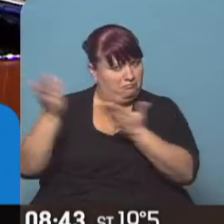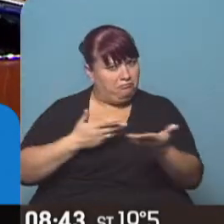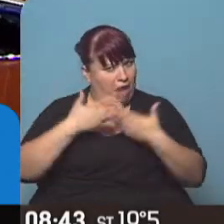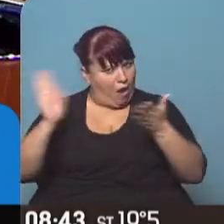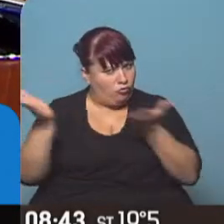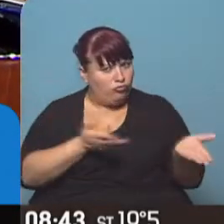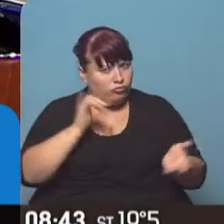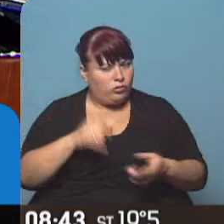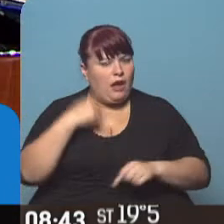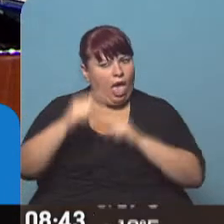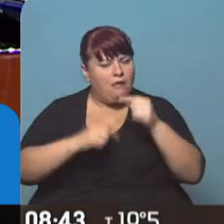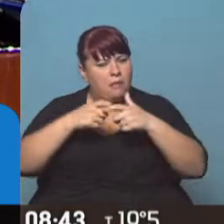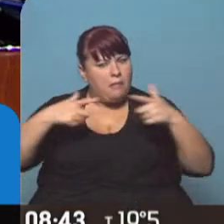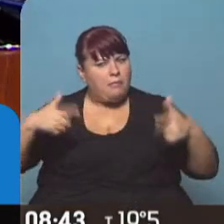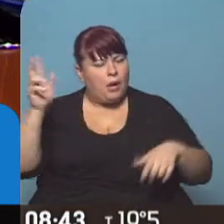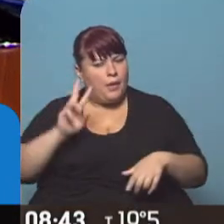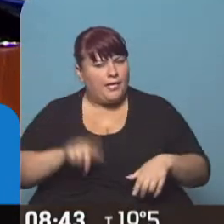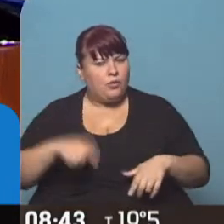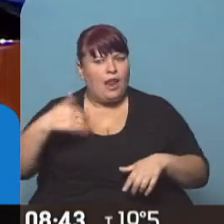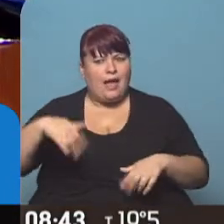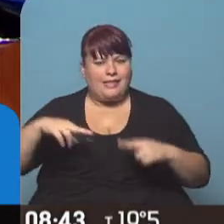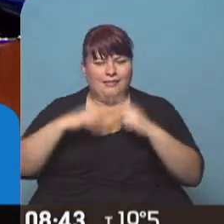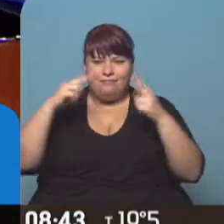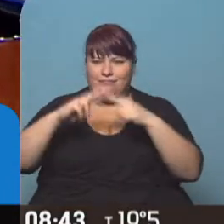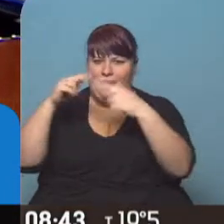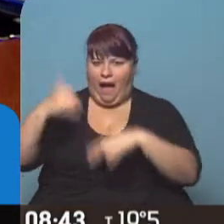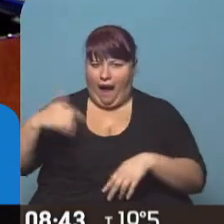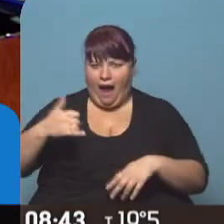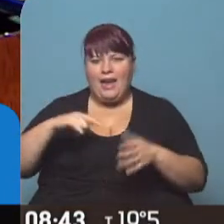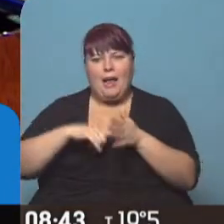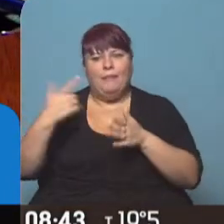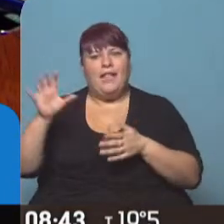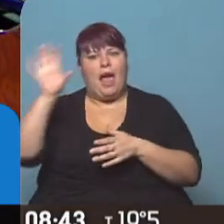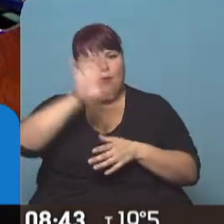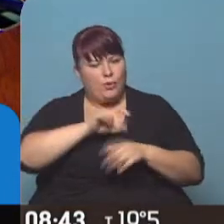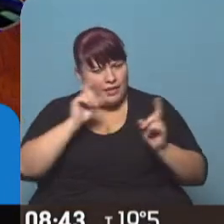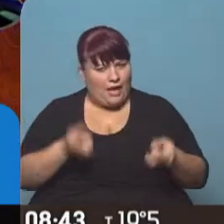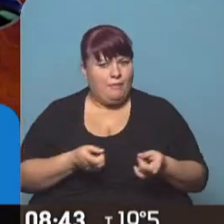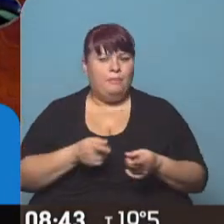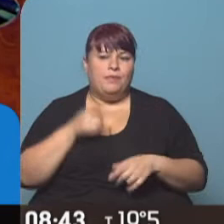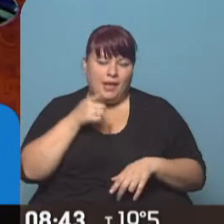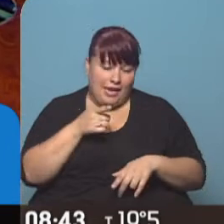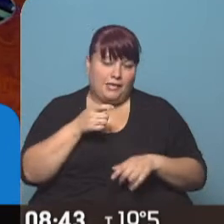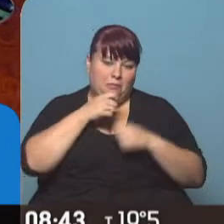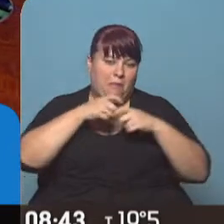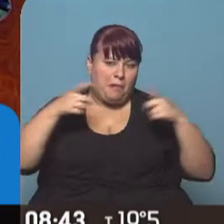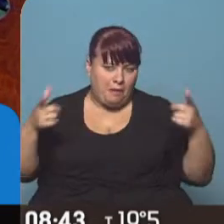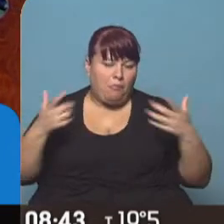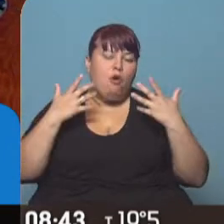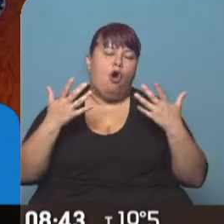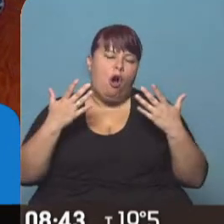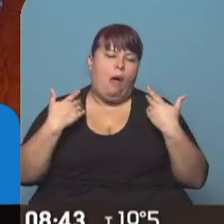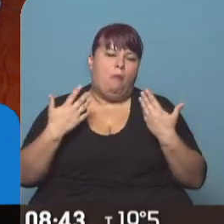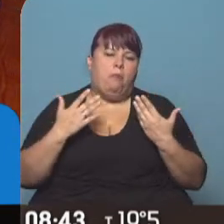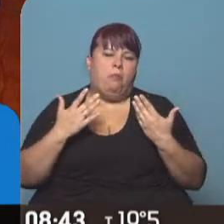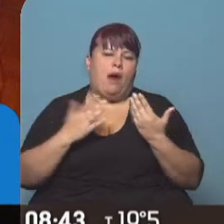con las manos abiertas cada vez nos encontramos con más venezolanos en las calles de la ciudad y de ciudades de las provincias y eso va en aumento ojalá podamos